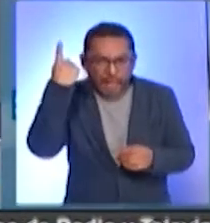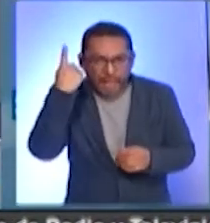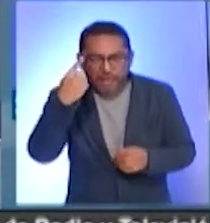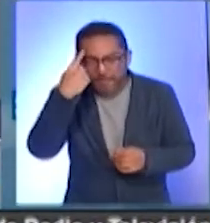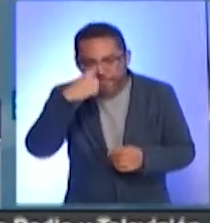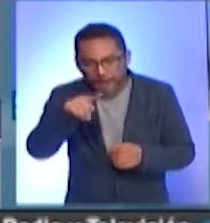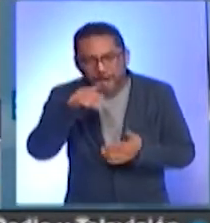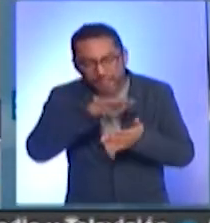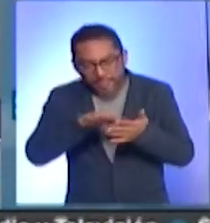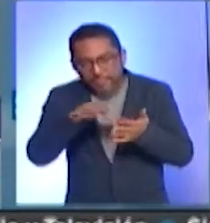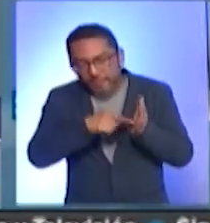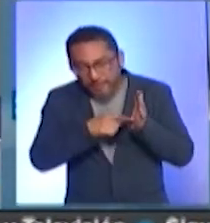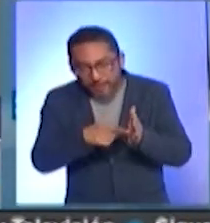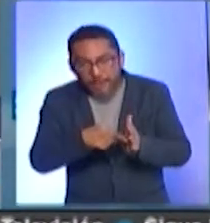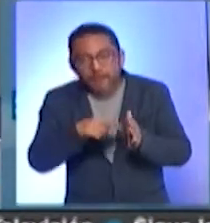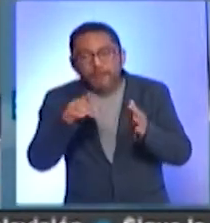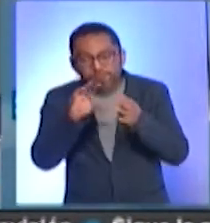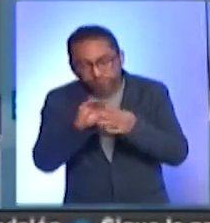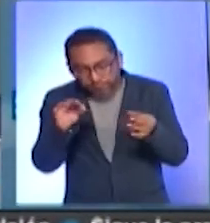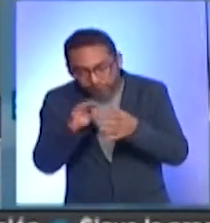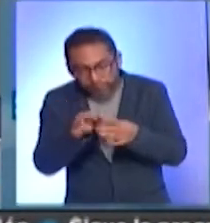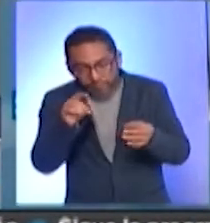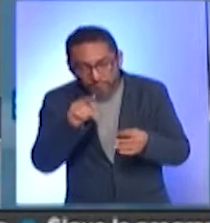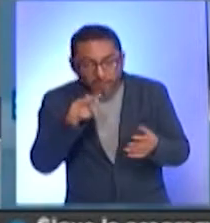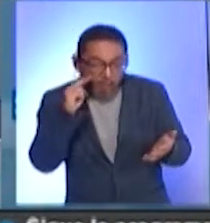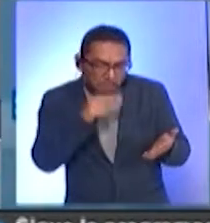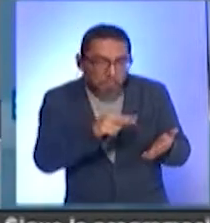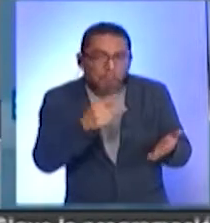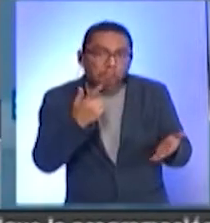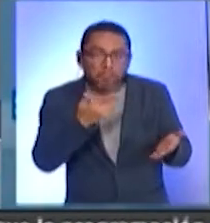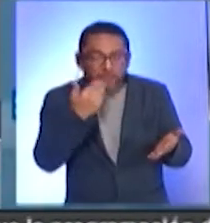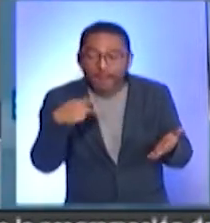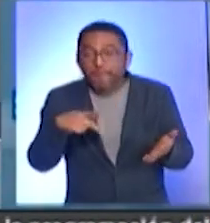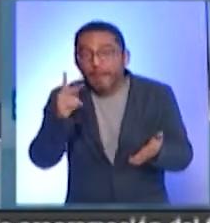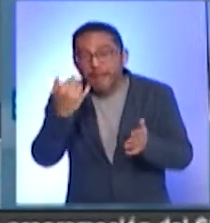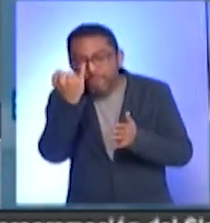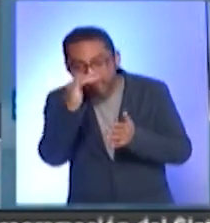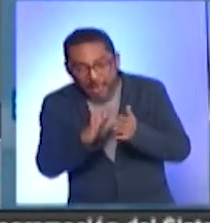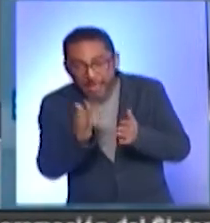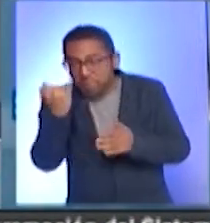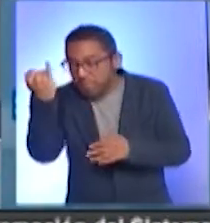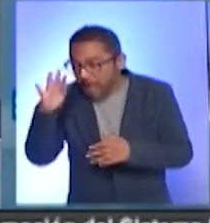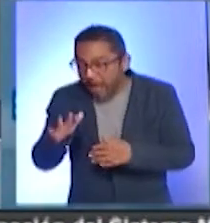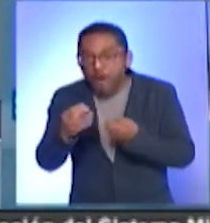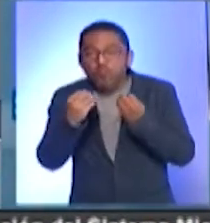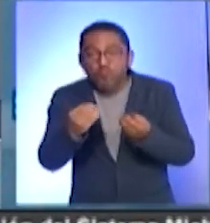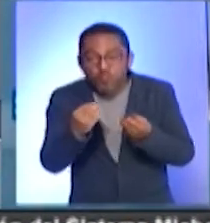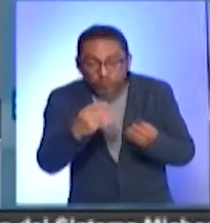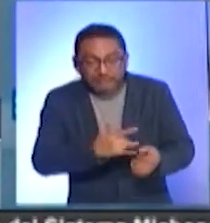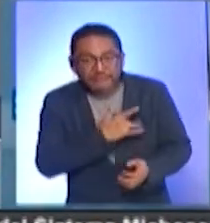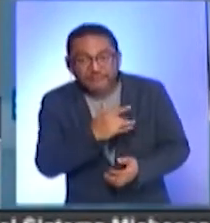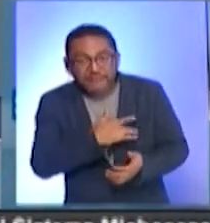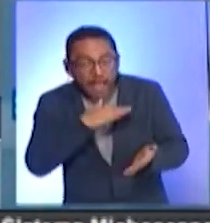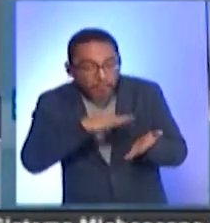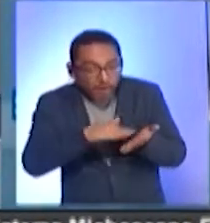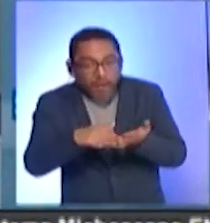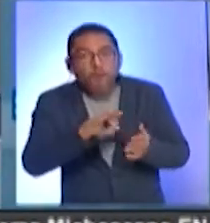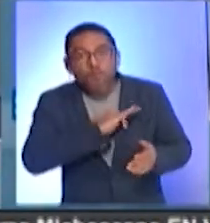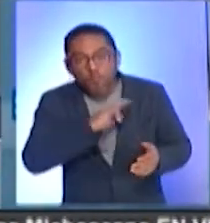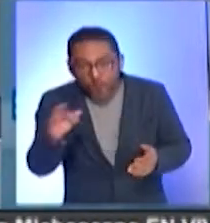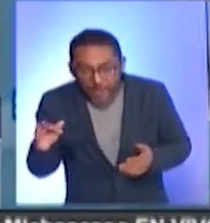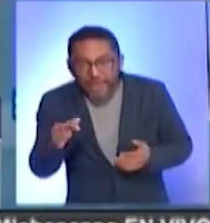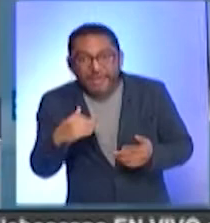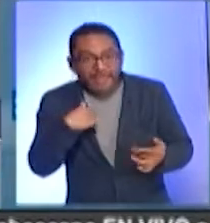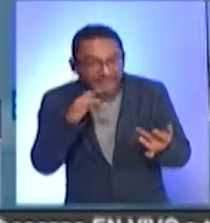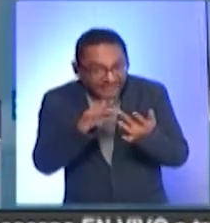el texto es más corto pero quizá les dé muchas imágenes como sensoriales que podemos interactuar